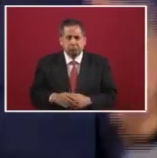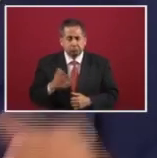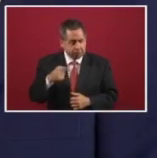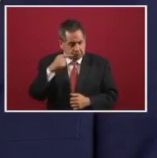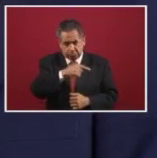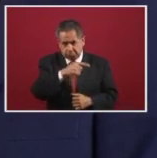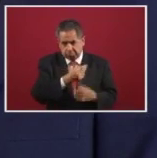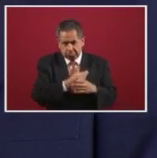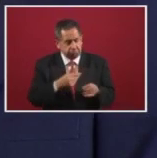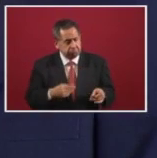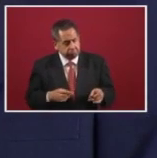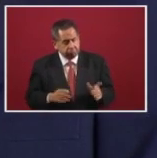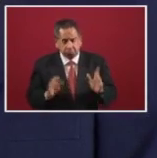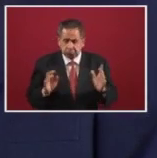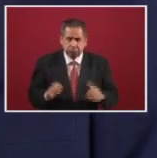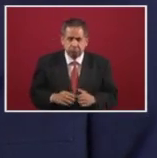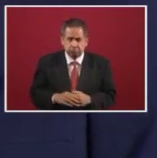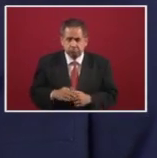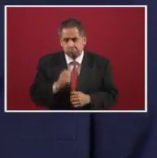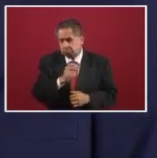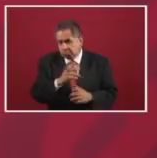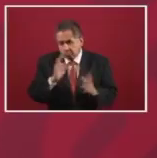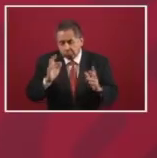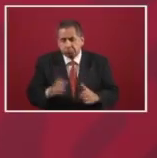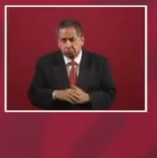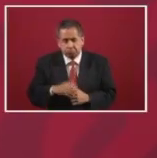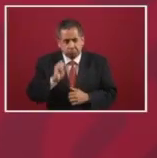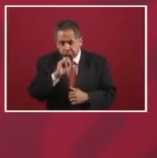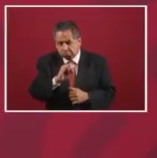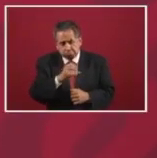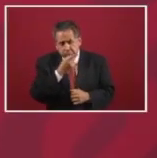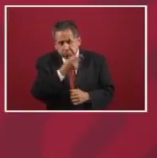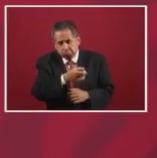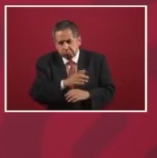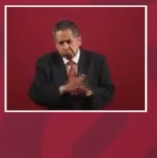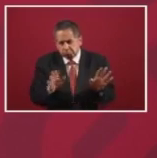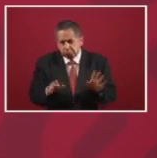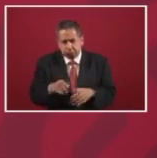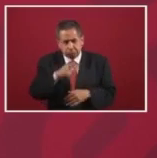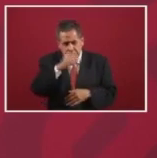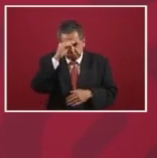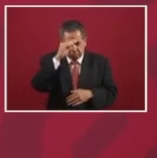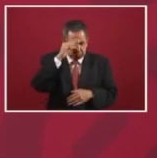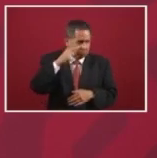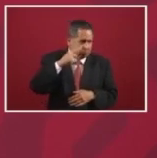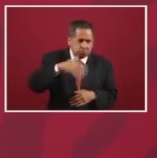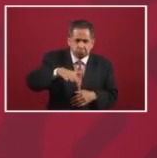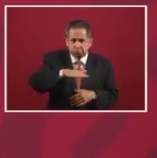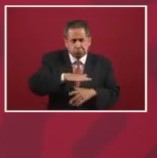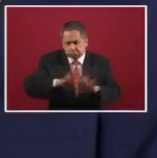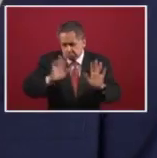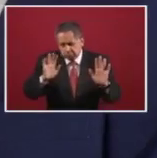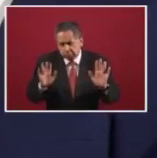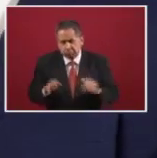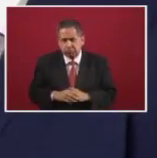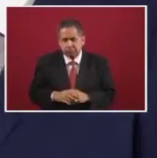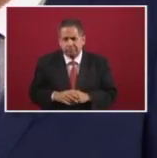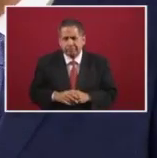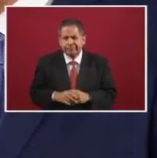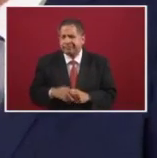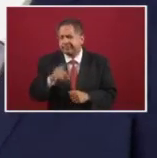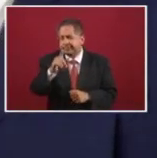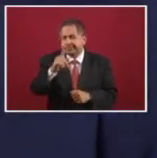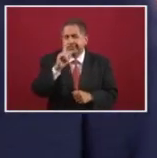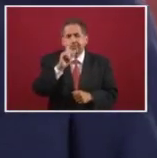Ahí le dije que sí, que lo fuese viendo. Tan no es